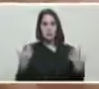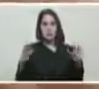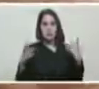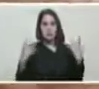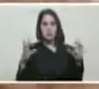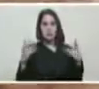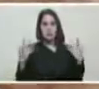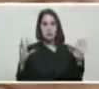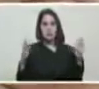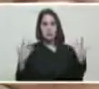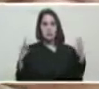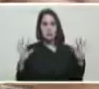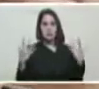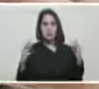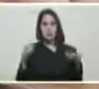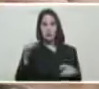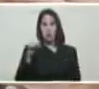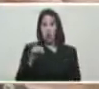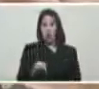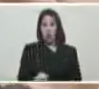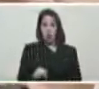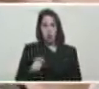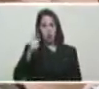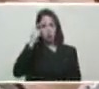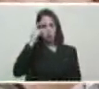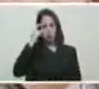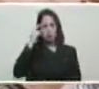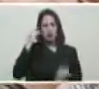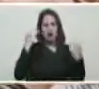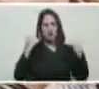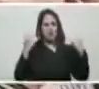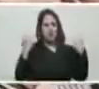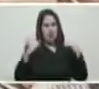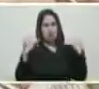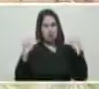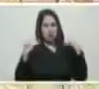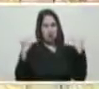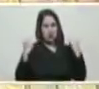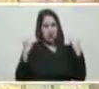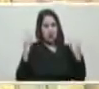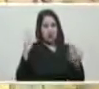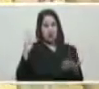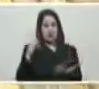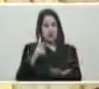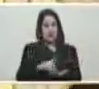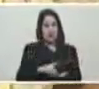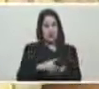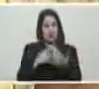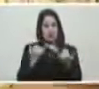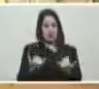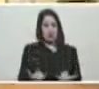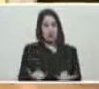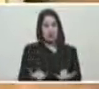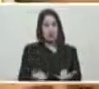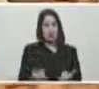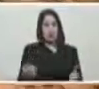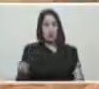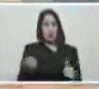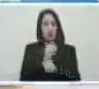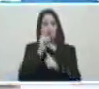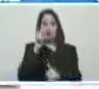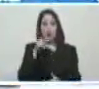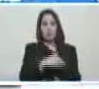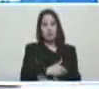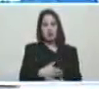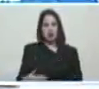Venezuela Hoy estamos en día de fiesta llegamos a la vivienda 2000b